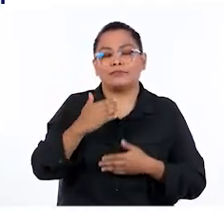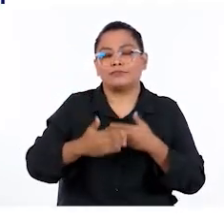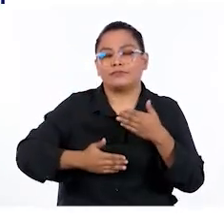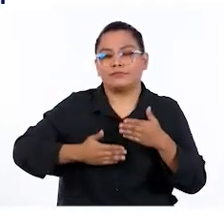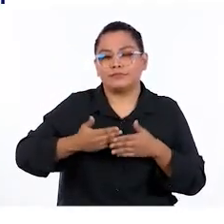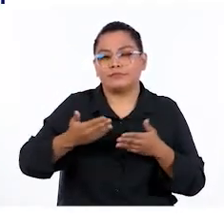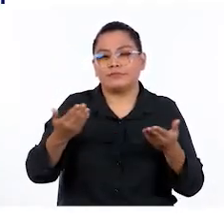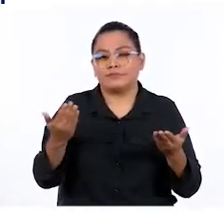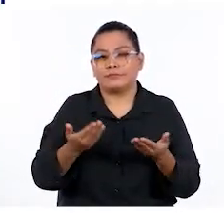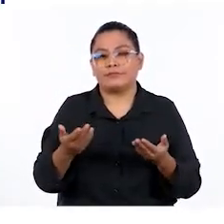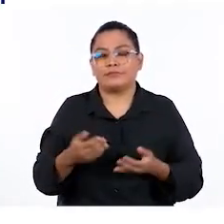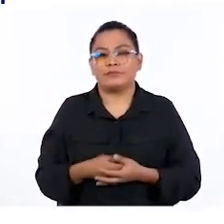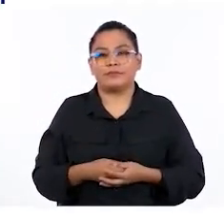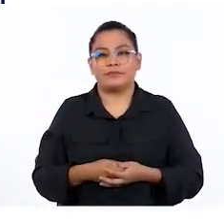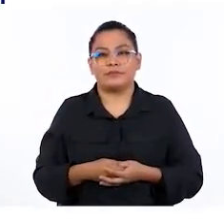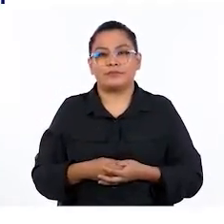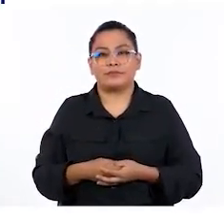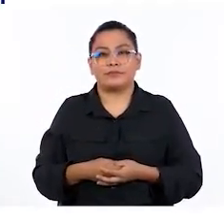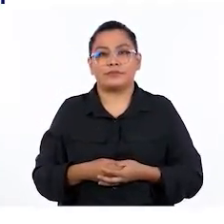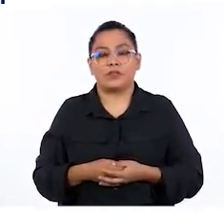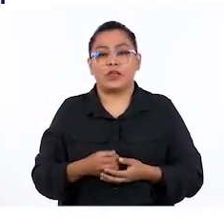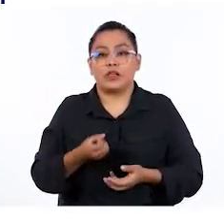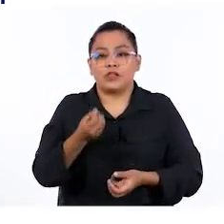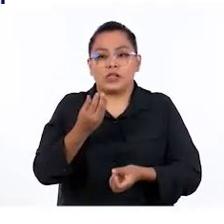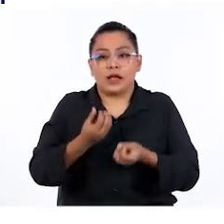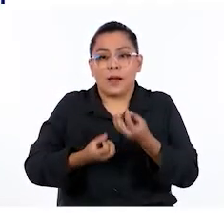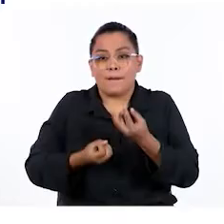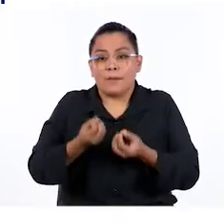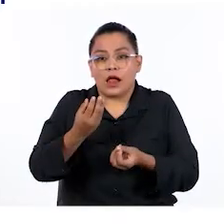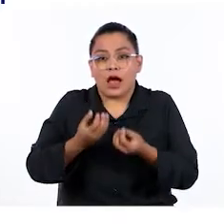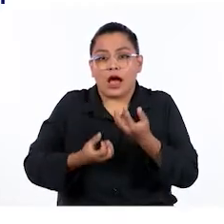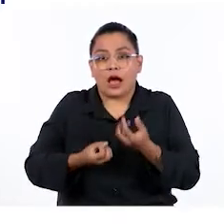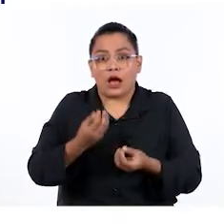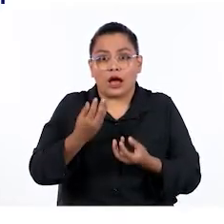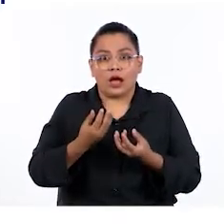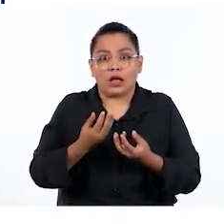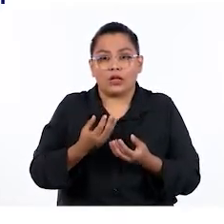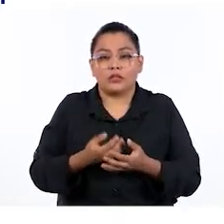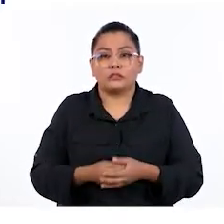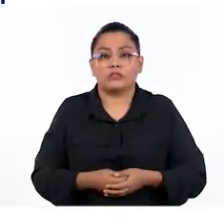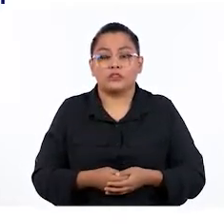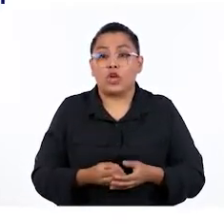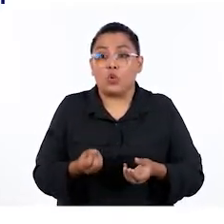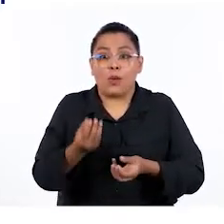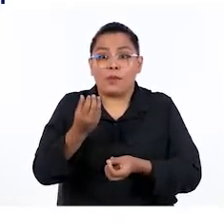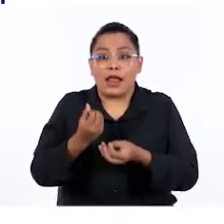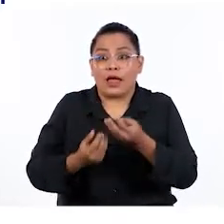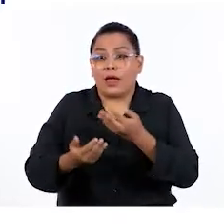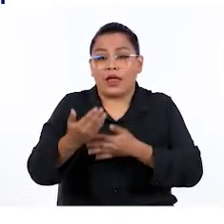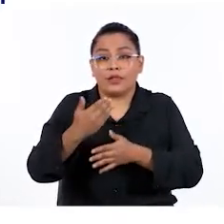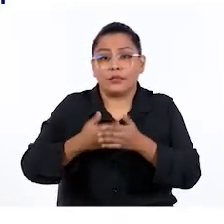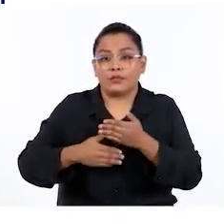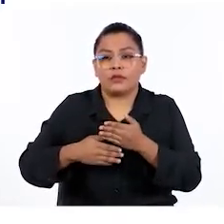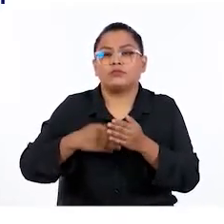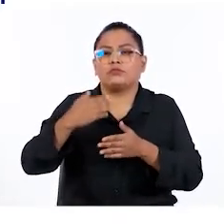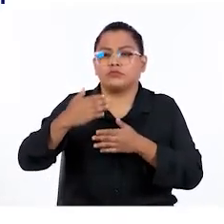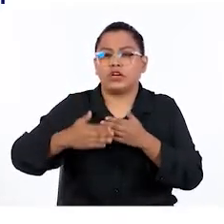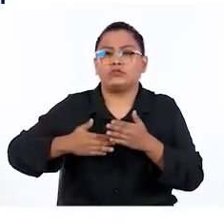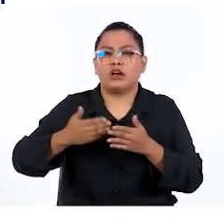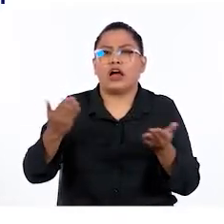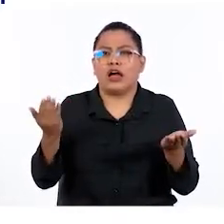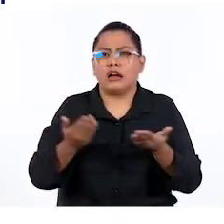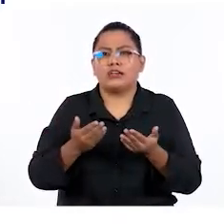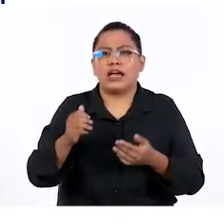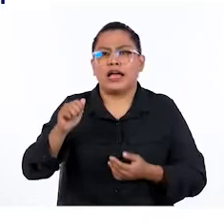procesos anabólicos. Las plantas, por ejemplo, y muchas algas realizan uno de los procesos anabólicos